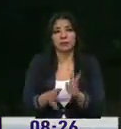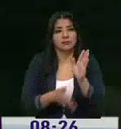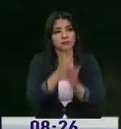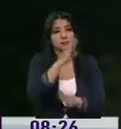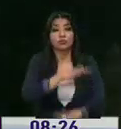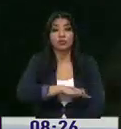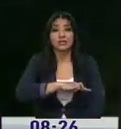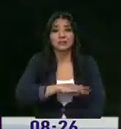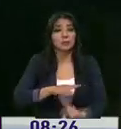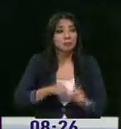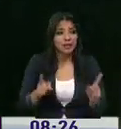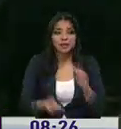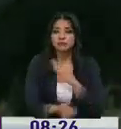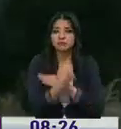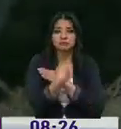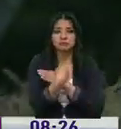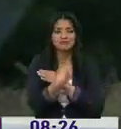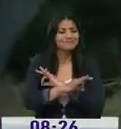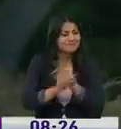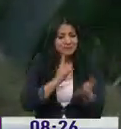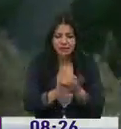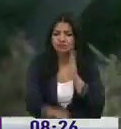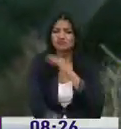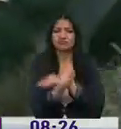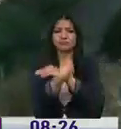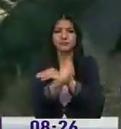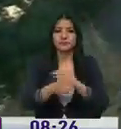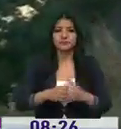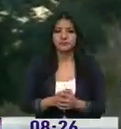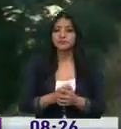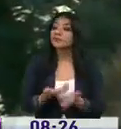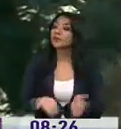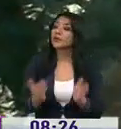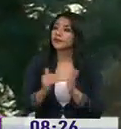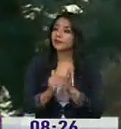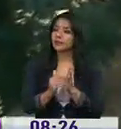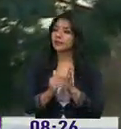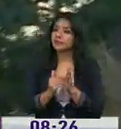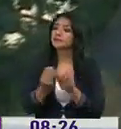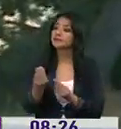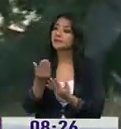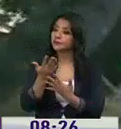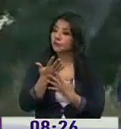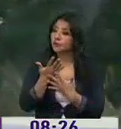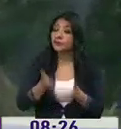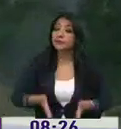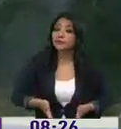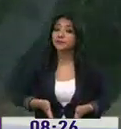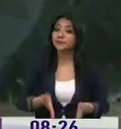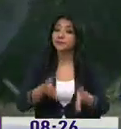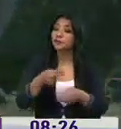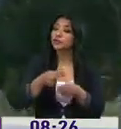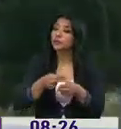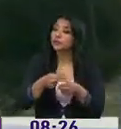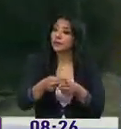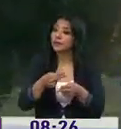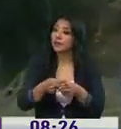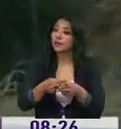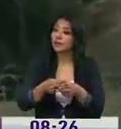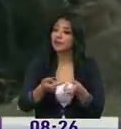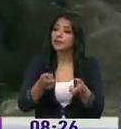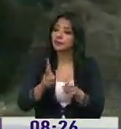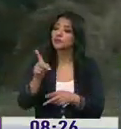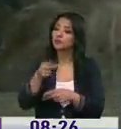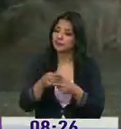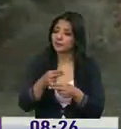pero caso omiso. Sí, repitamos por favor, vecina, buenos días, el nombre de la calle y también ayúdame por favor con su nombre y